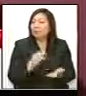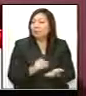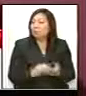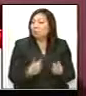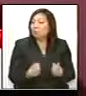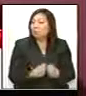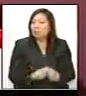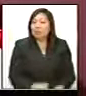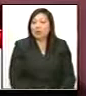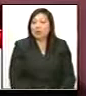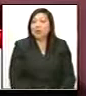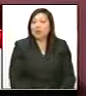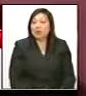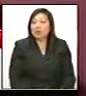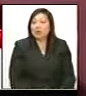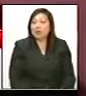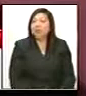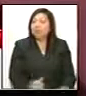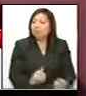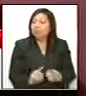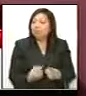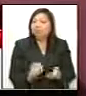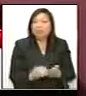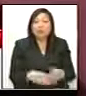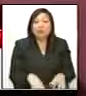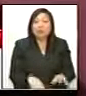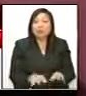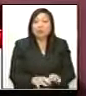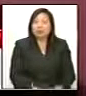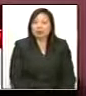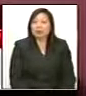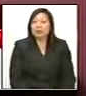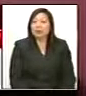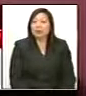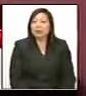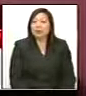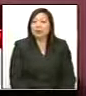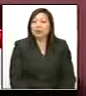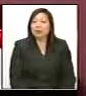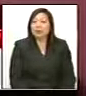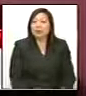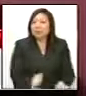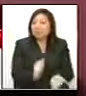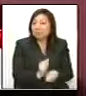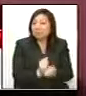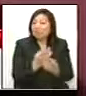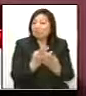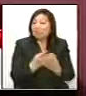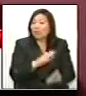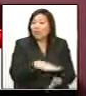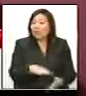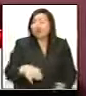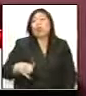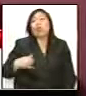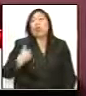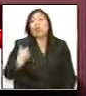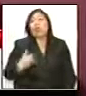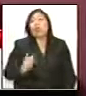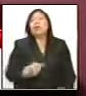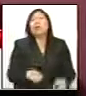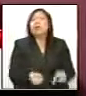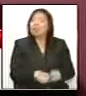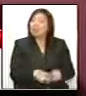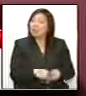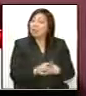poco. Hay intervención prioritaria a centros penitenciarios, niños y adolescentes. Eso es también